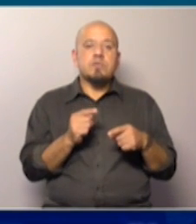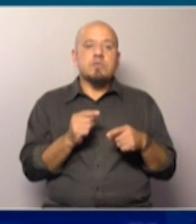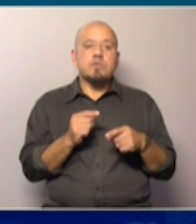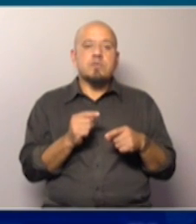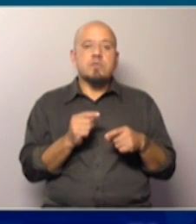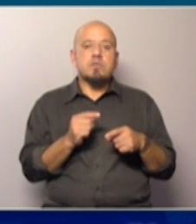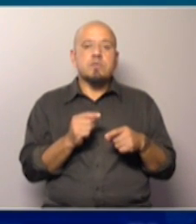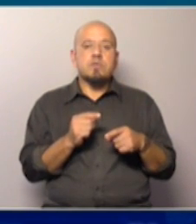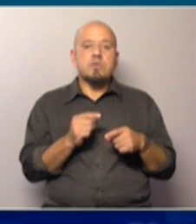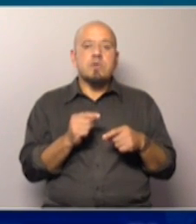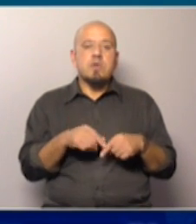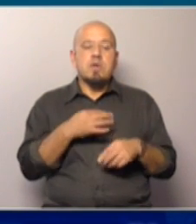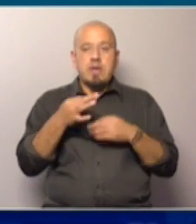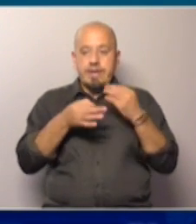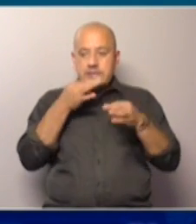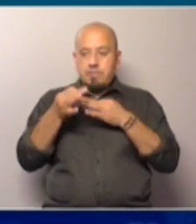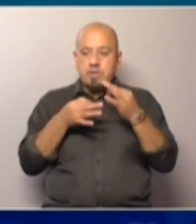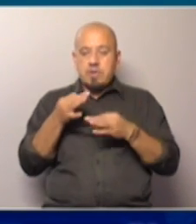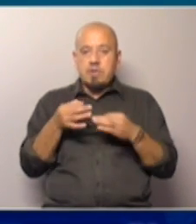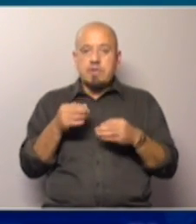en el que le explican más o menos bien